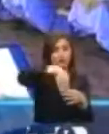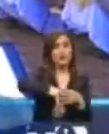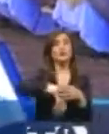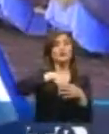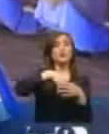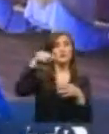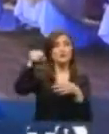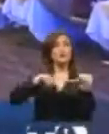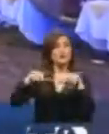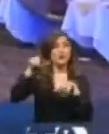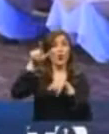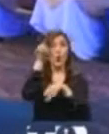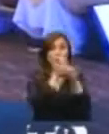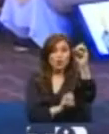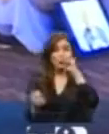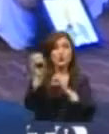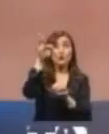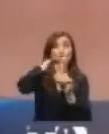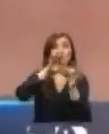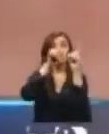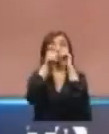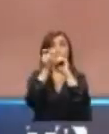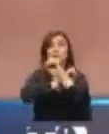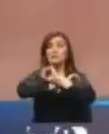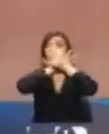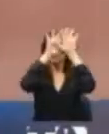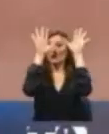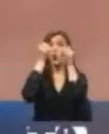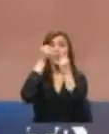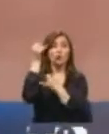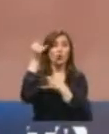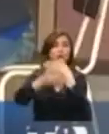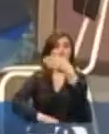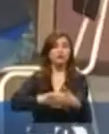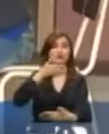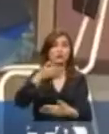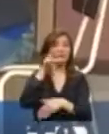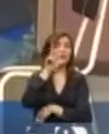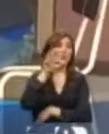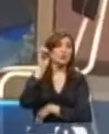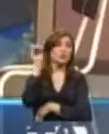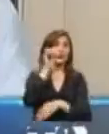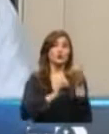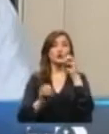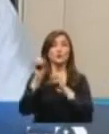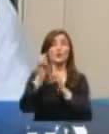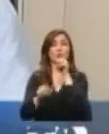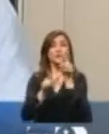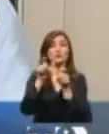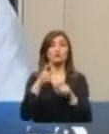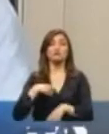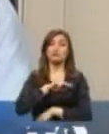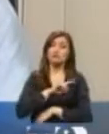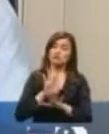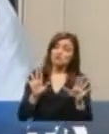sobre la observación electoral están claros los cambios que tendrán en relación al último proceso, que tuvo alrededor de 300 observadores. Estamos siendo muy